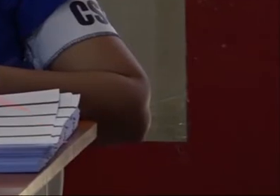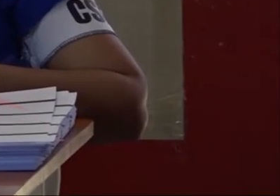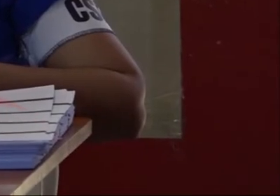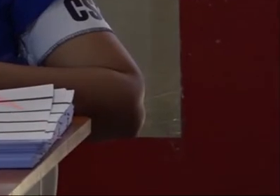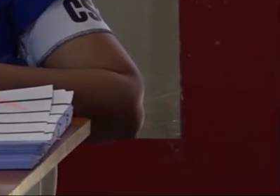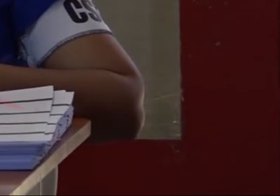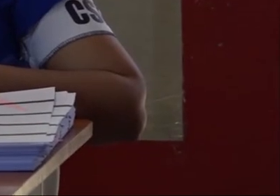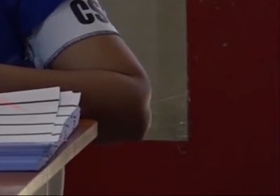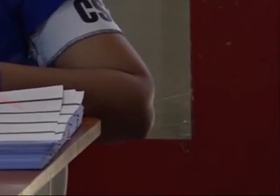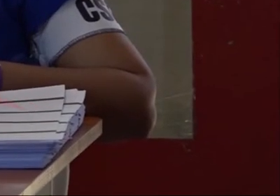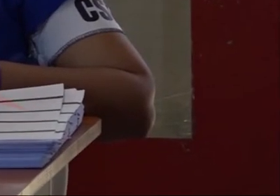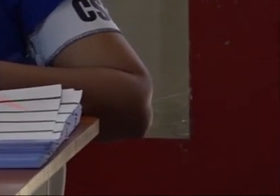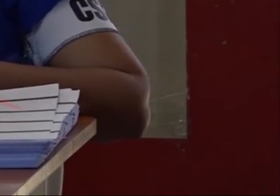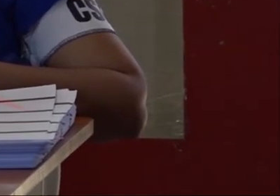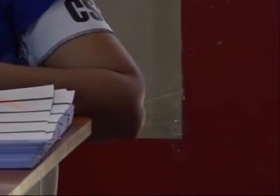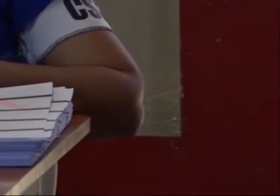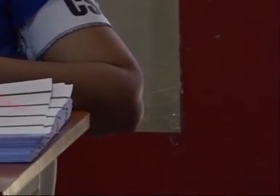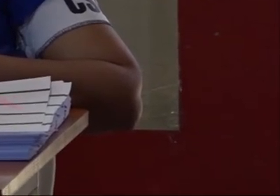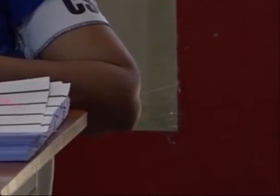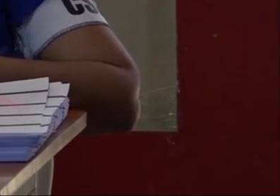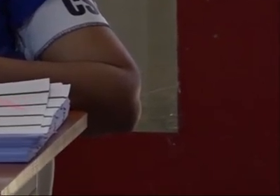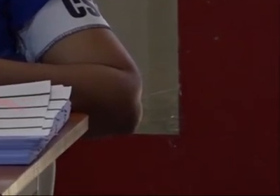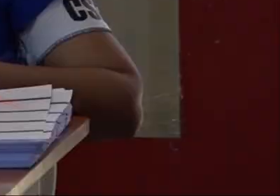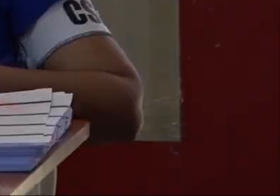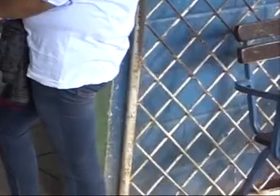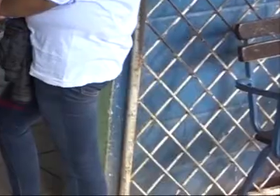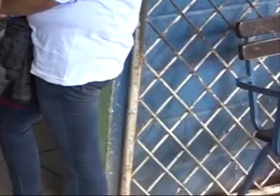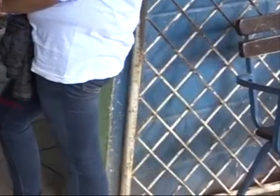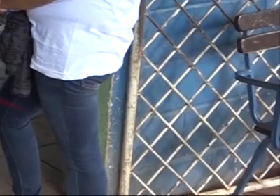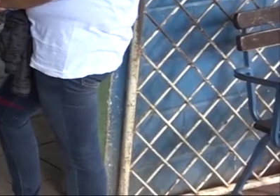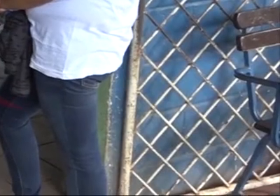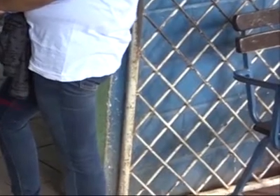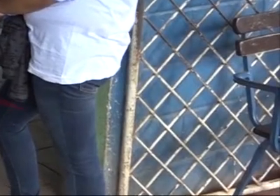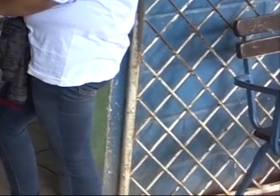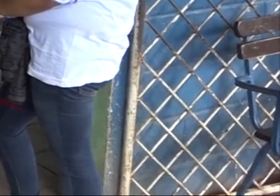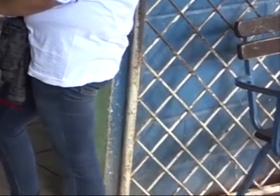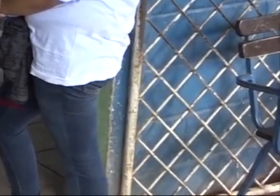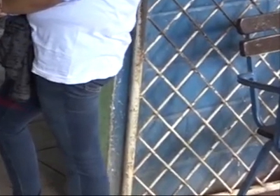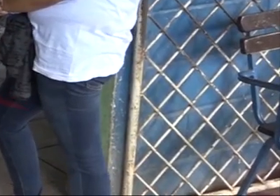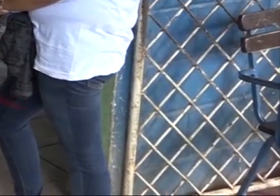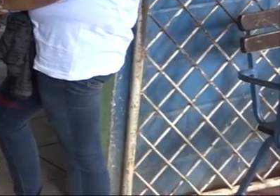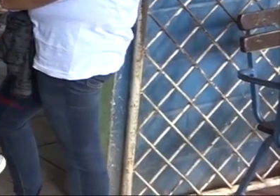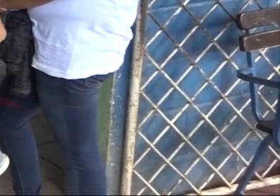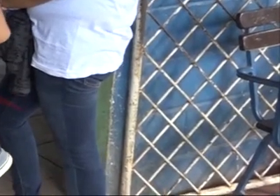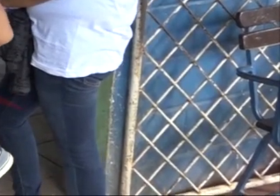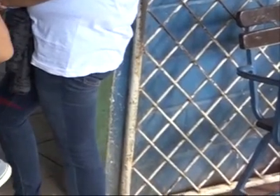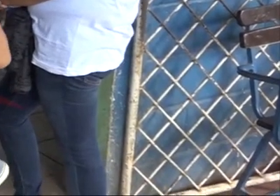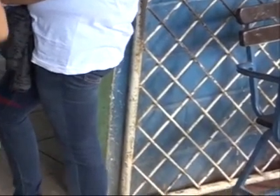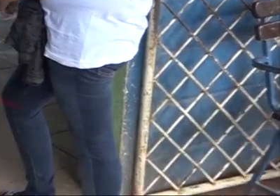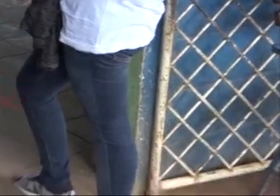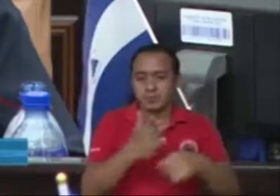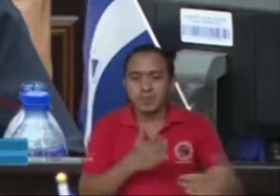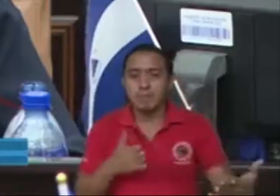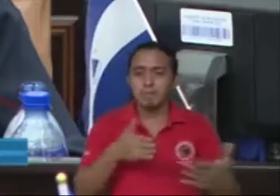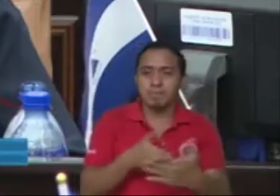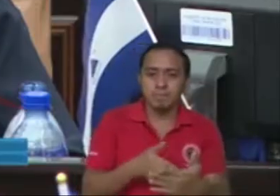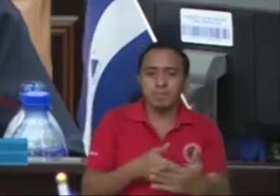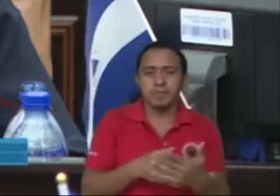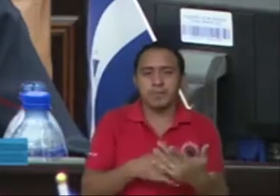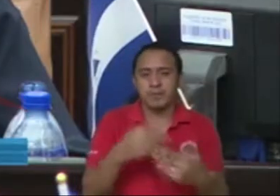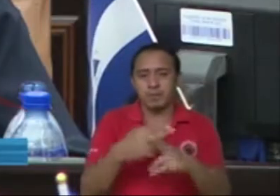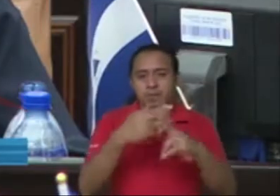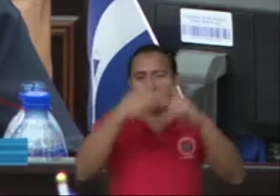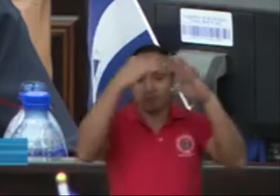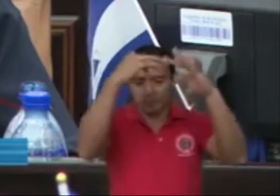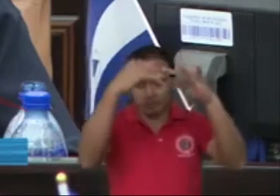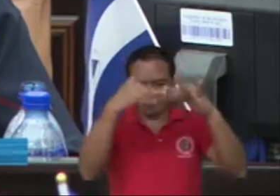el proceso electoral. 4. Mejorar la redacción sobre el plazo para impugnar la lista de